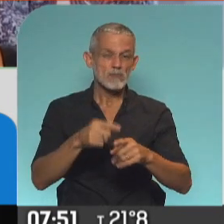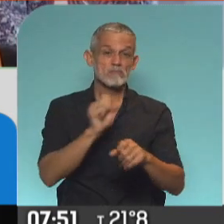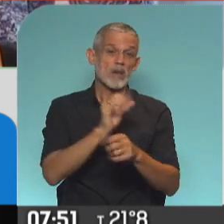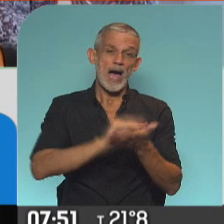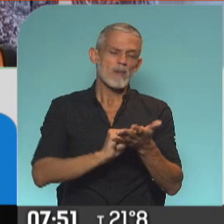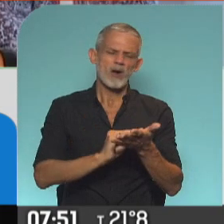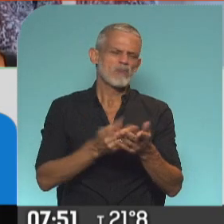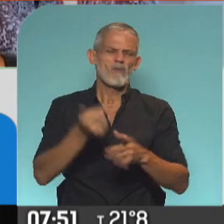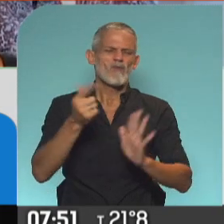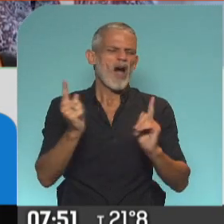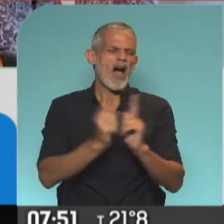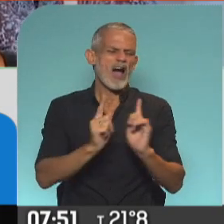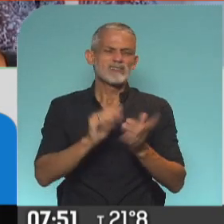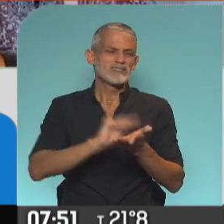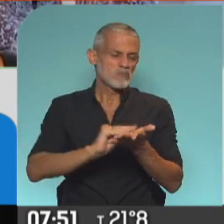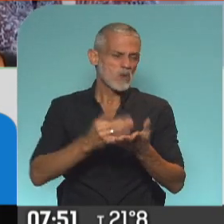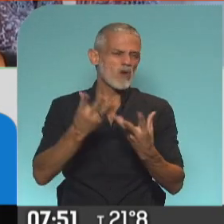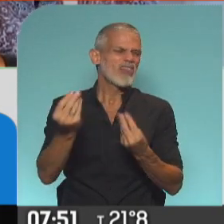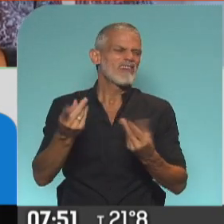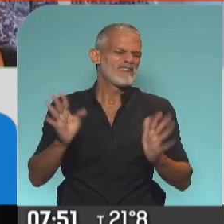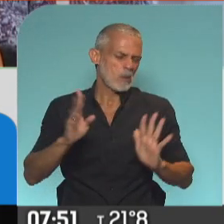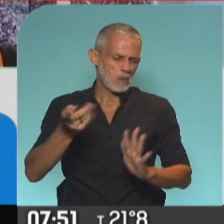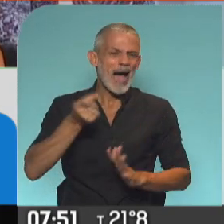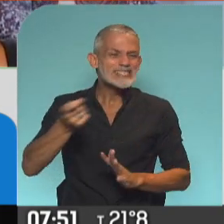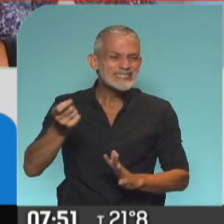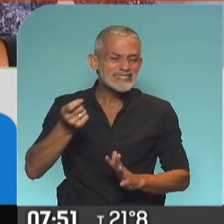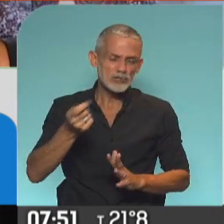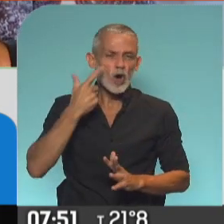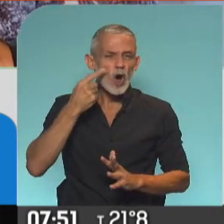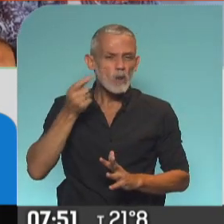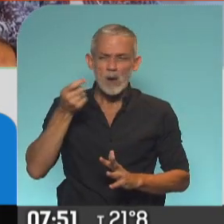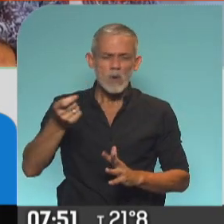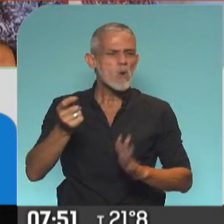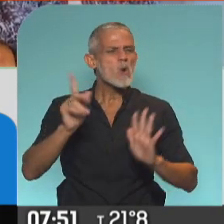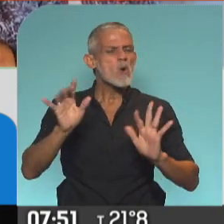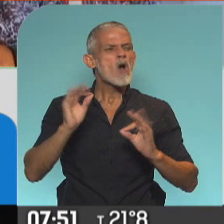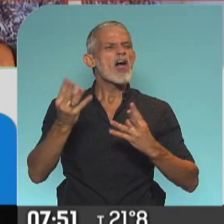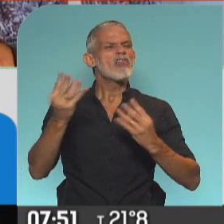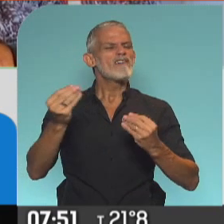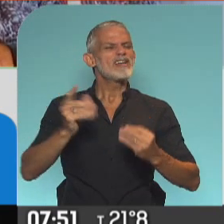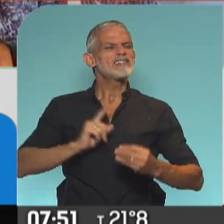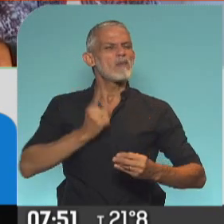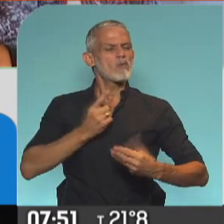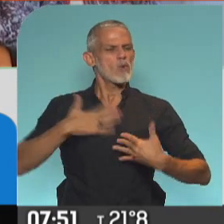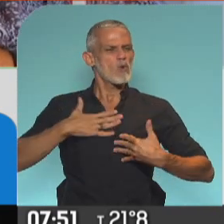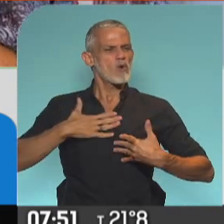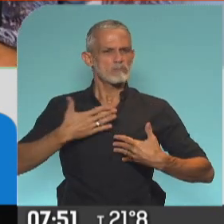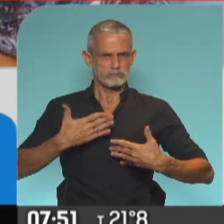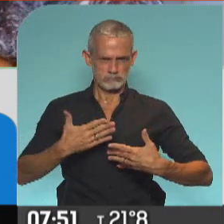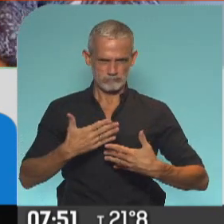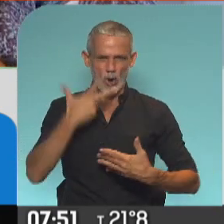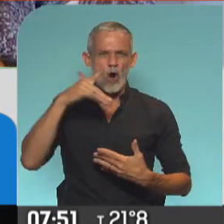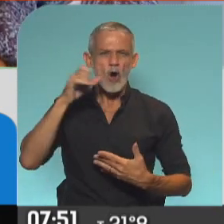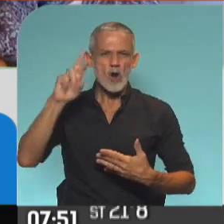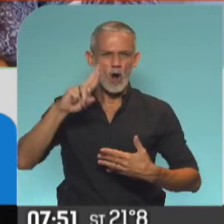que era muy sencillo la defensa del individuo, del asesino, legítima defensa del honor. Esa era la